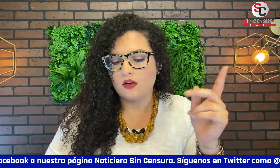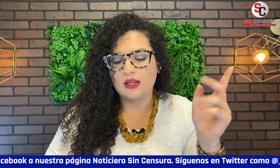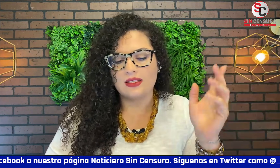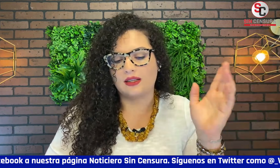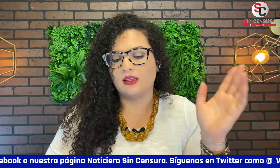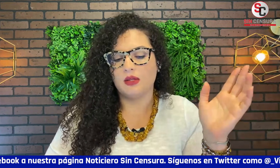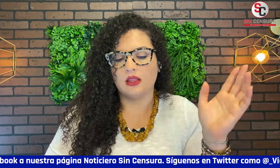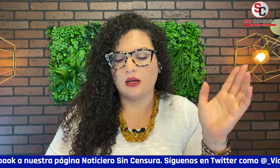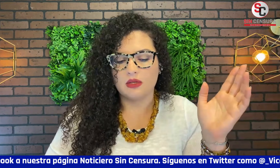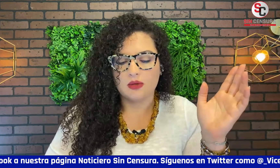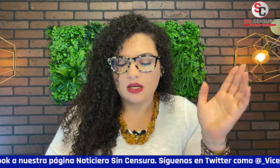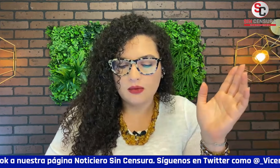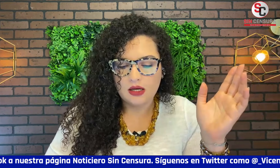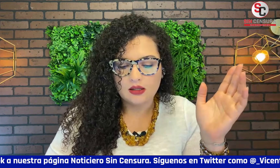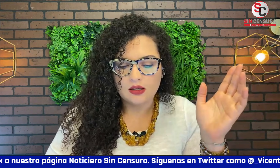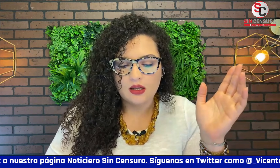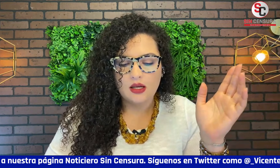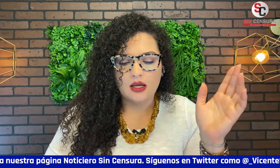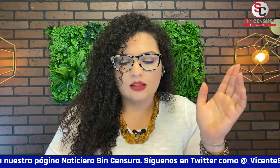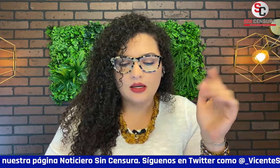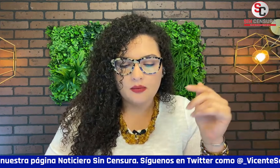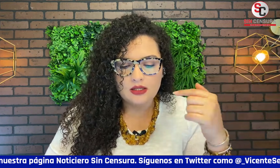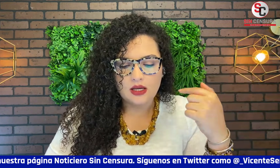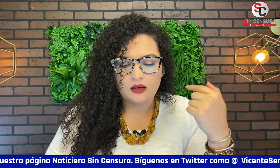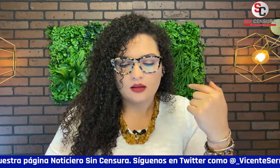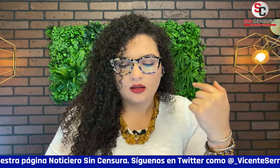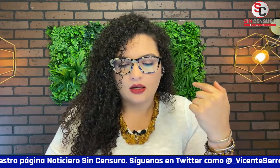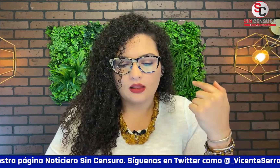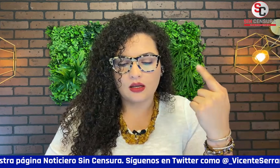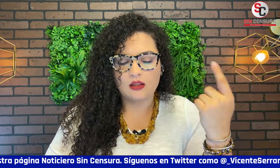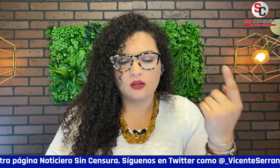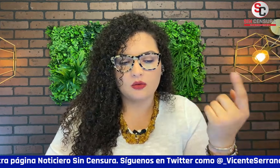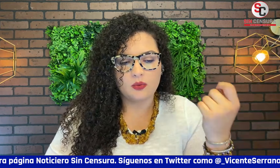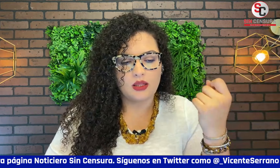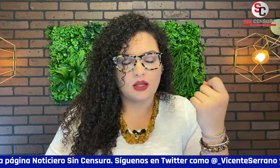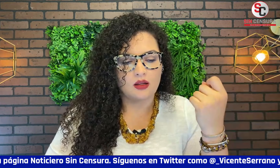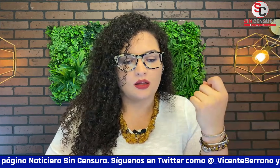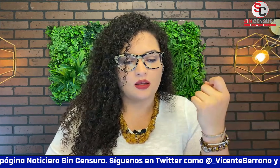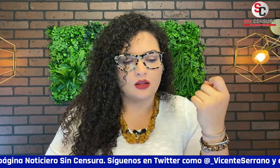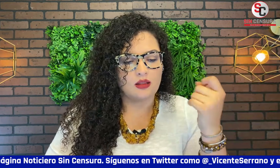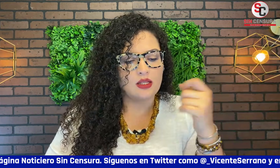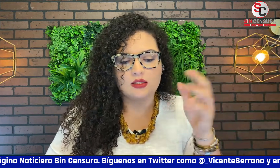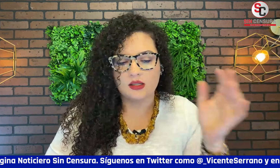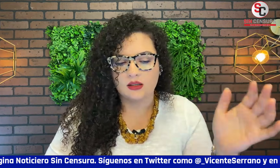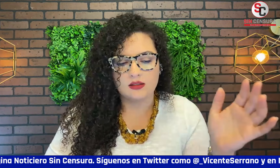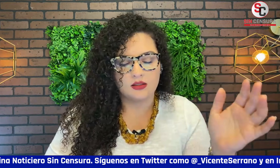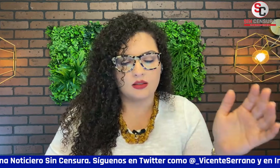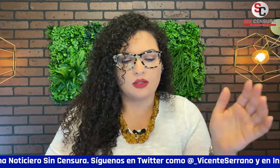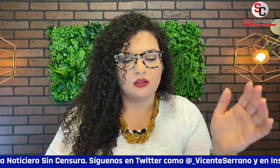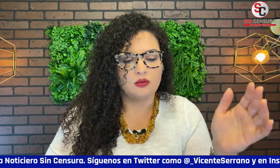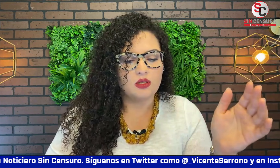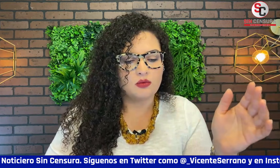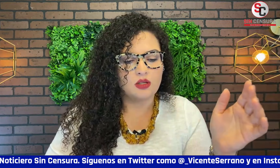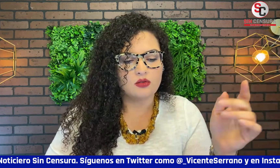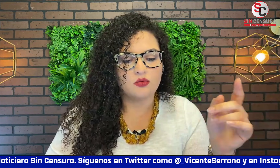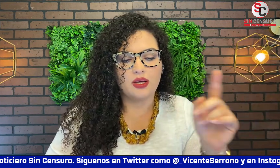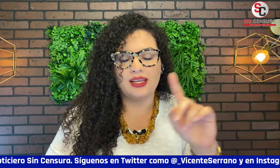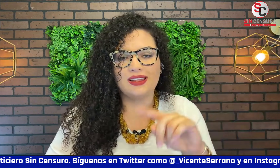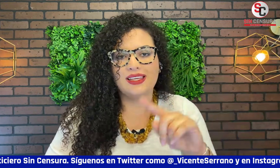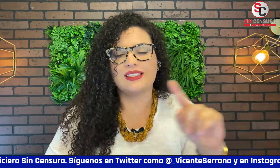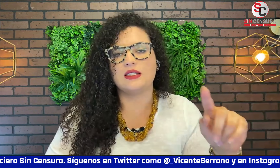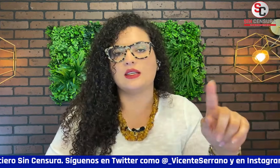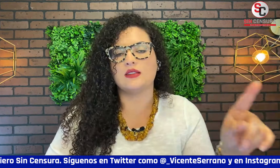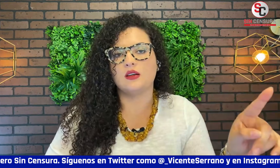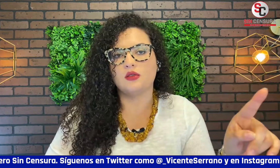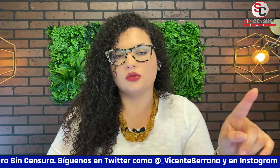Televisa hicieron exactamente la misma dinámica. En Televisa, Daniel de Iturbide dice exactamente lo mismo, y esto fue